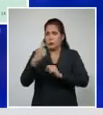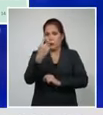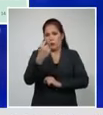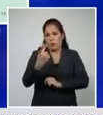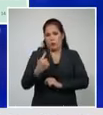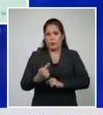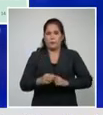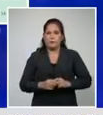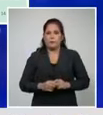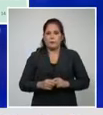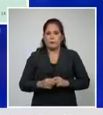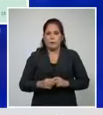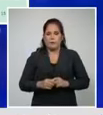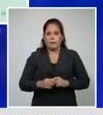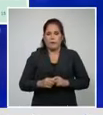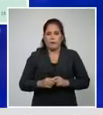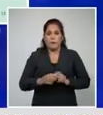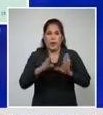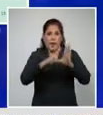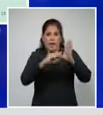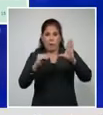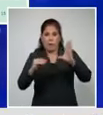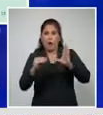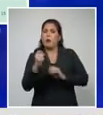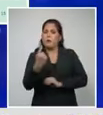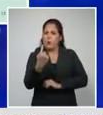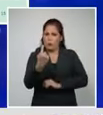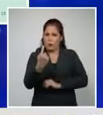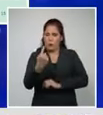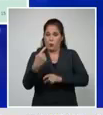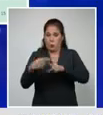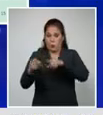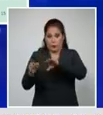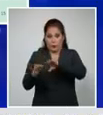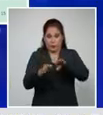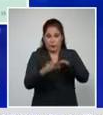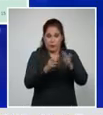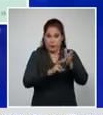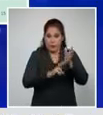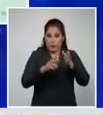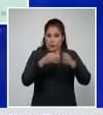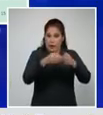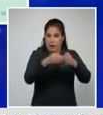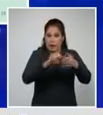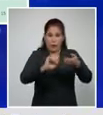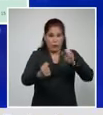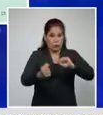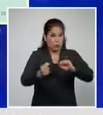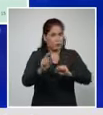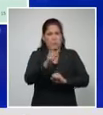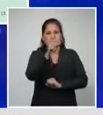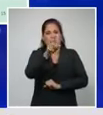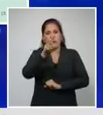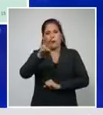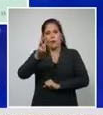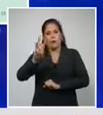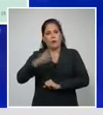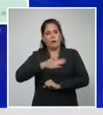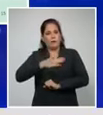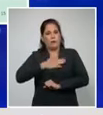uno. Granma, que no se logra controlar la transmisión, 123 casos autóctonos